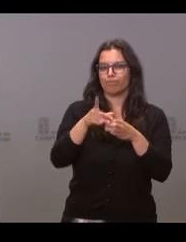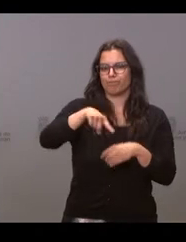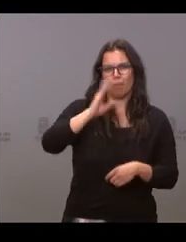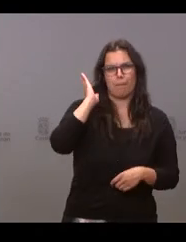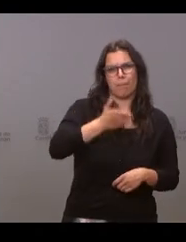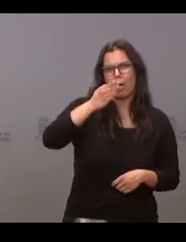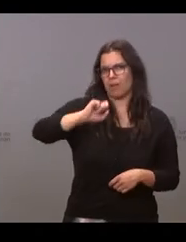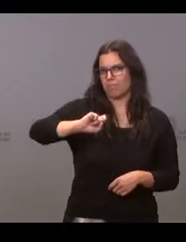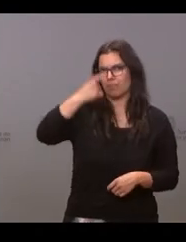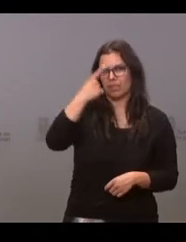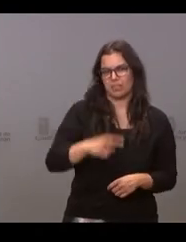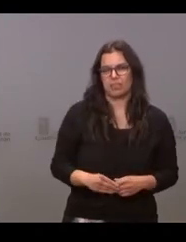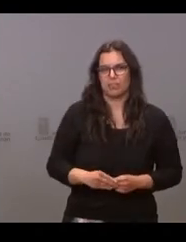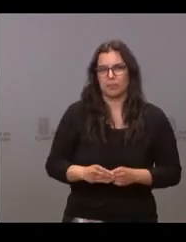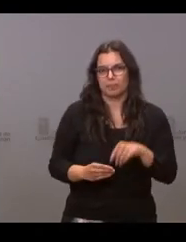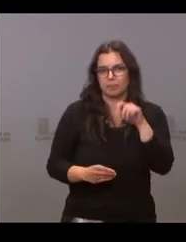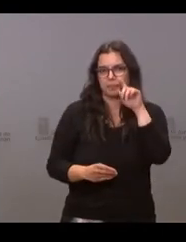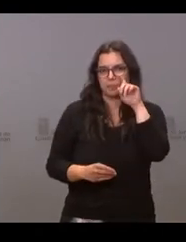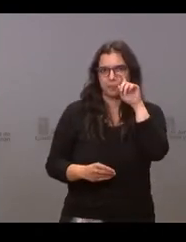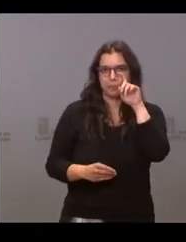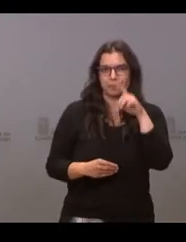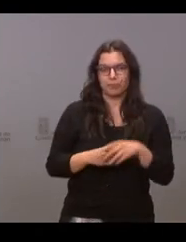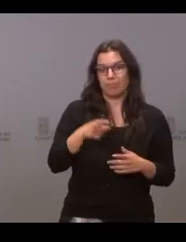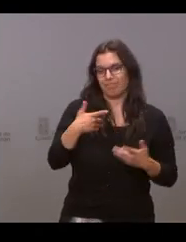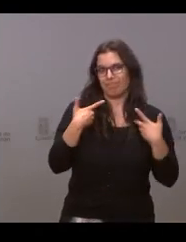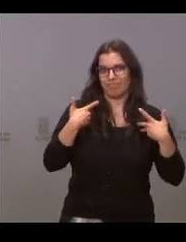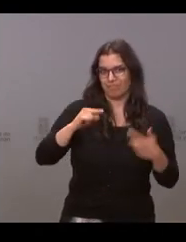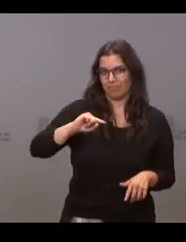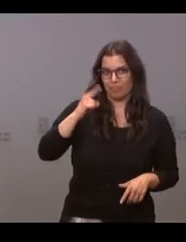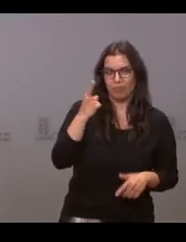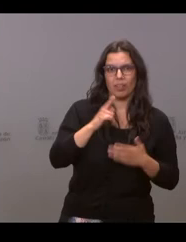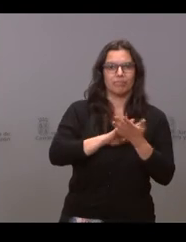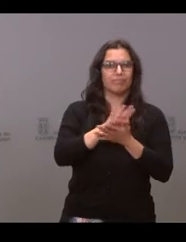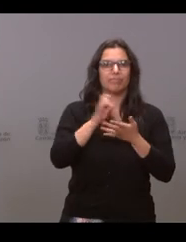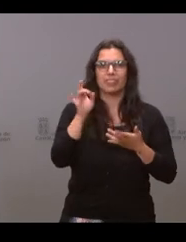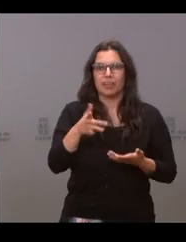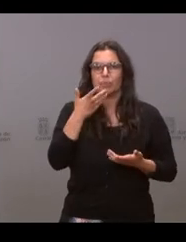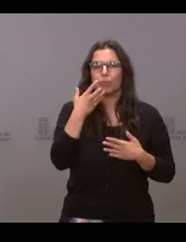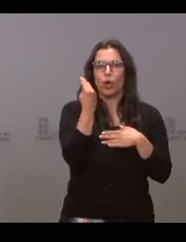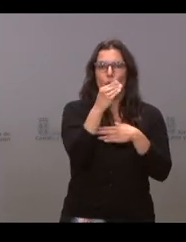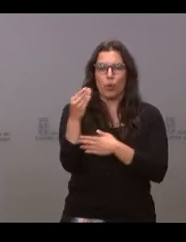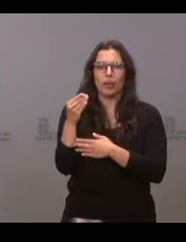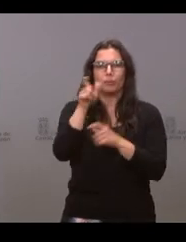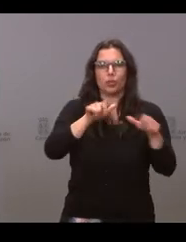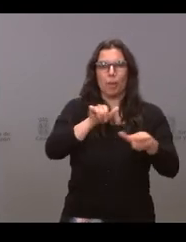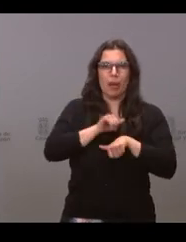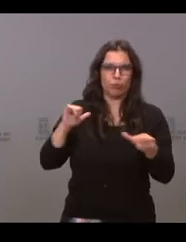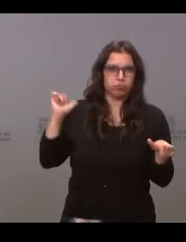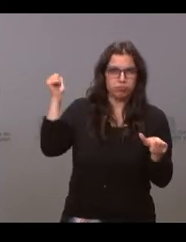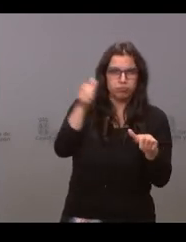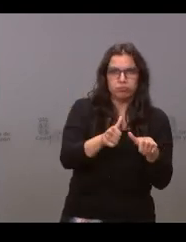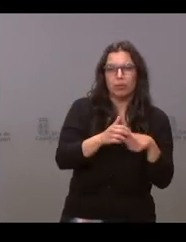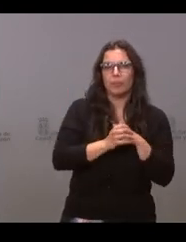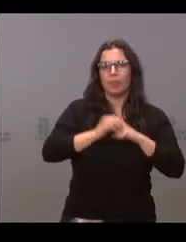por ella y que están que son más vulnerables estoy hablando de los jóvenes de parados de larga duración de los